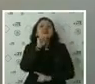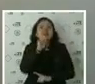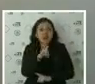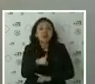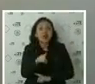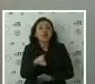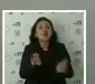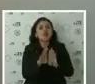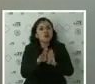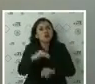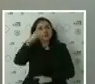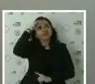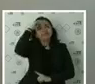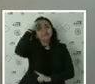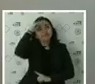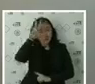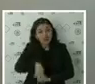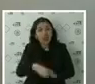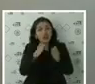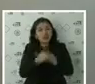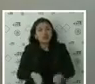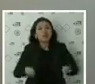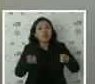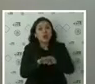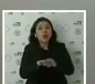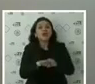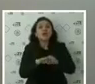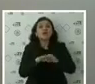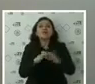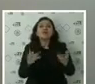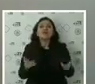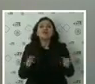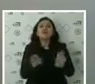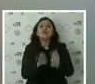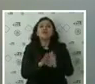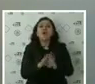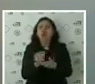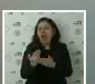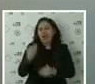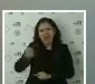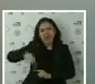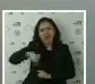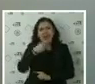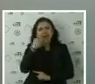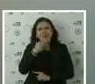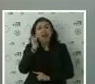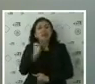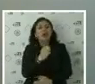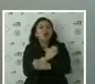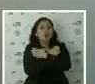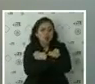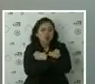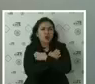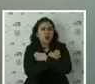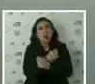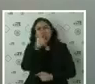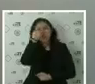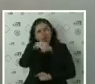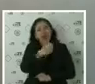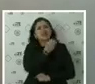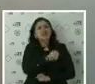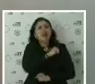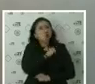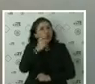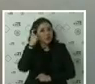también ponernos a pensar que es importante pues lo que mencionaban anteriormente de la educación en cuanto a